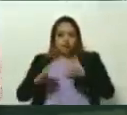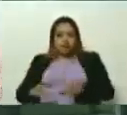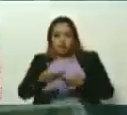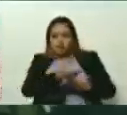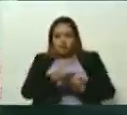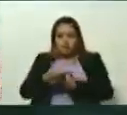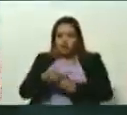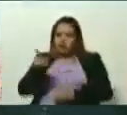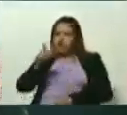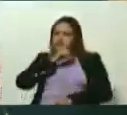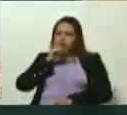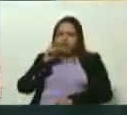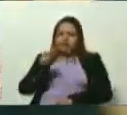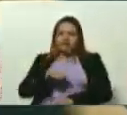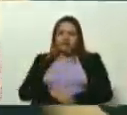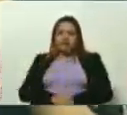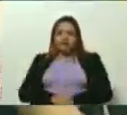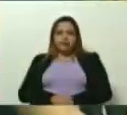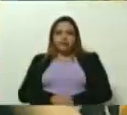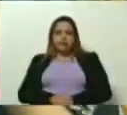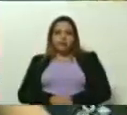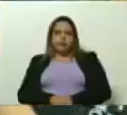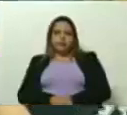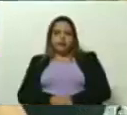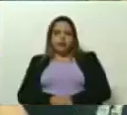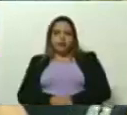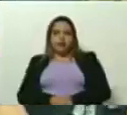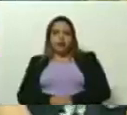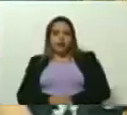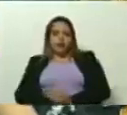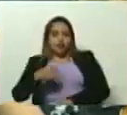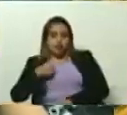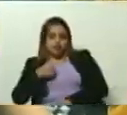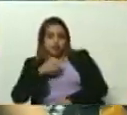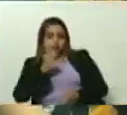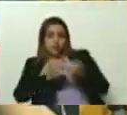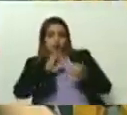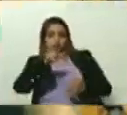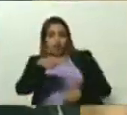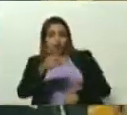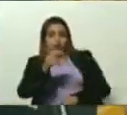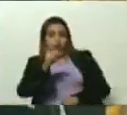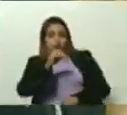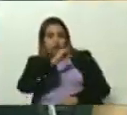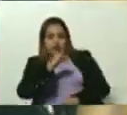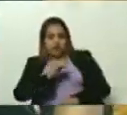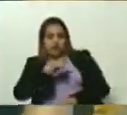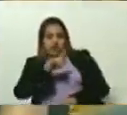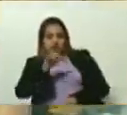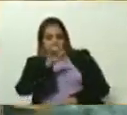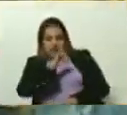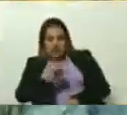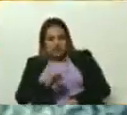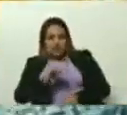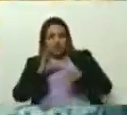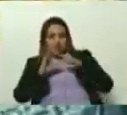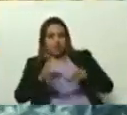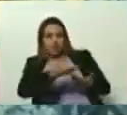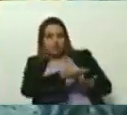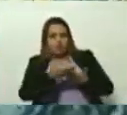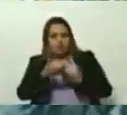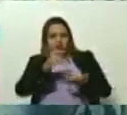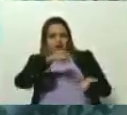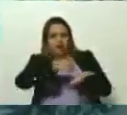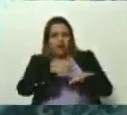¿Cómo se llama usted? Gustavo González, del Cuerpo de Bomberos, municipio de San Joaquín, Estado Carabobo. Esto es un emprendimiento y